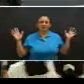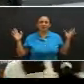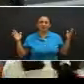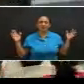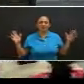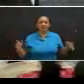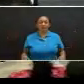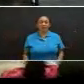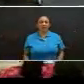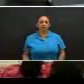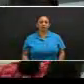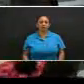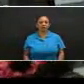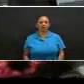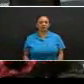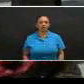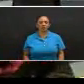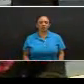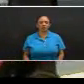Mira,